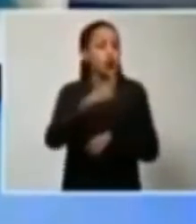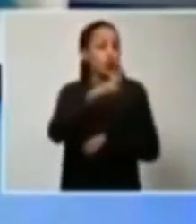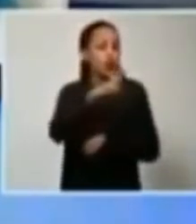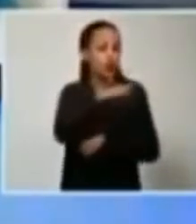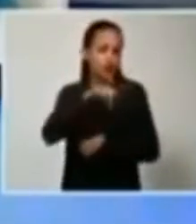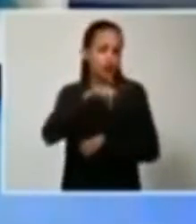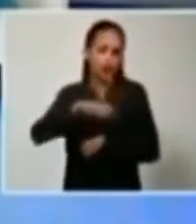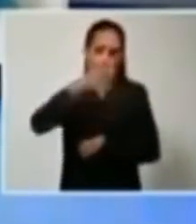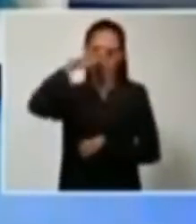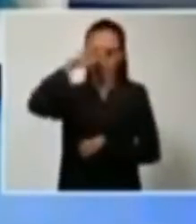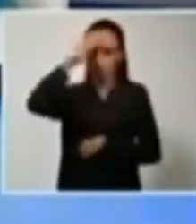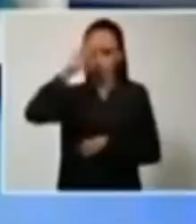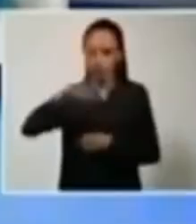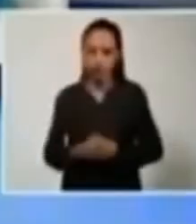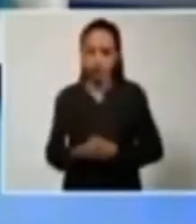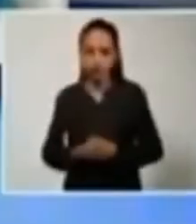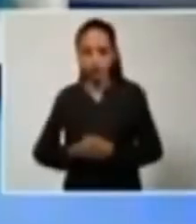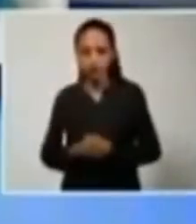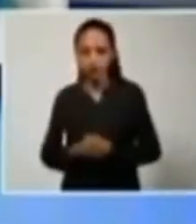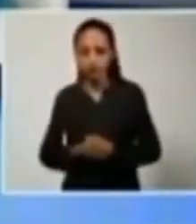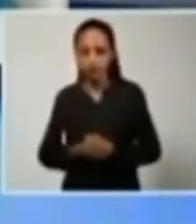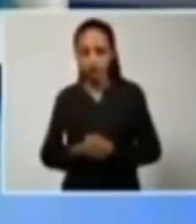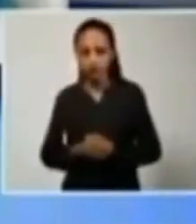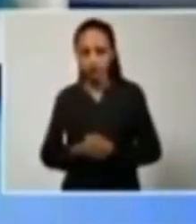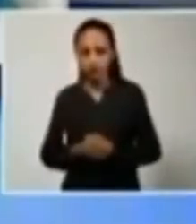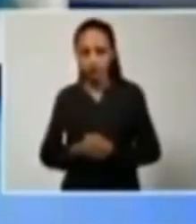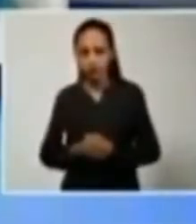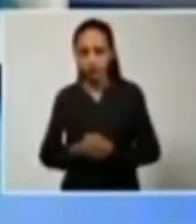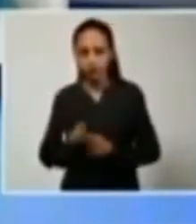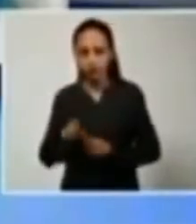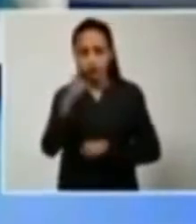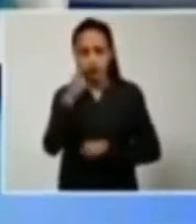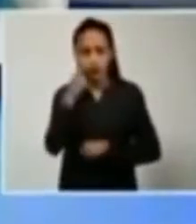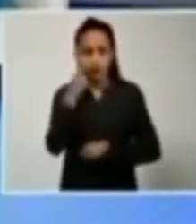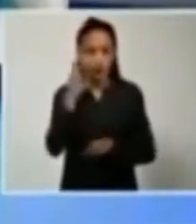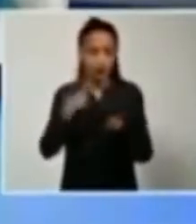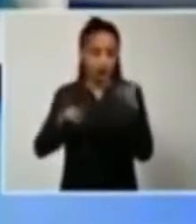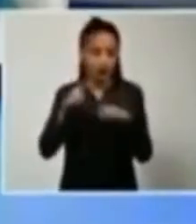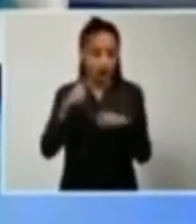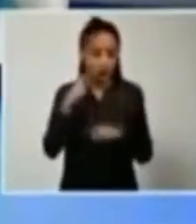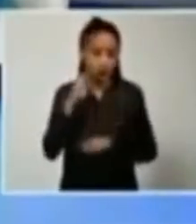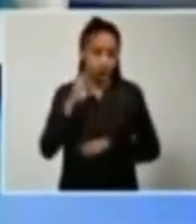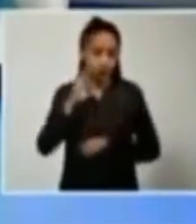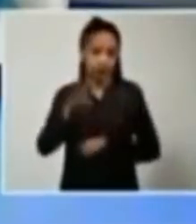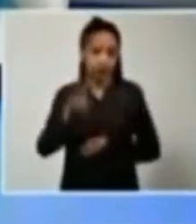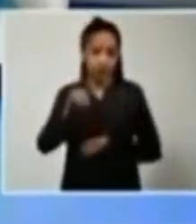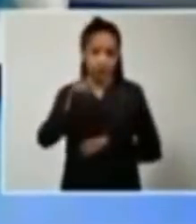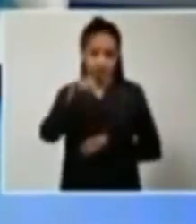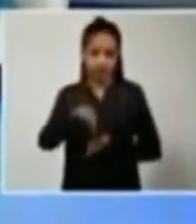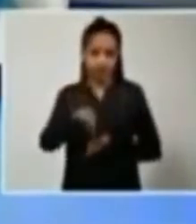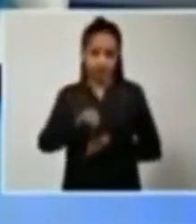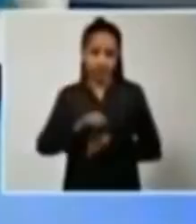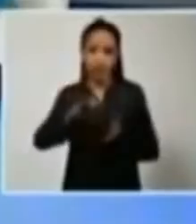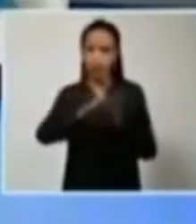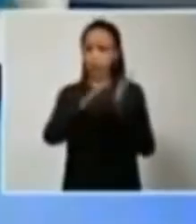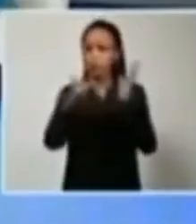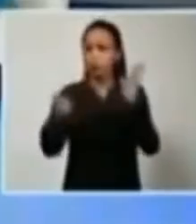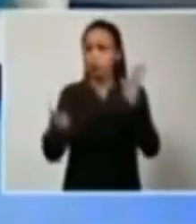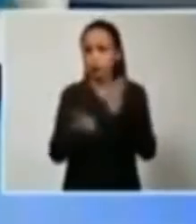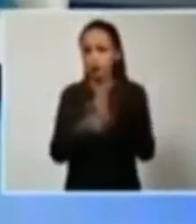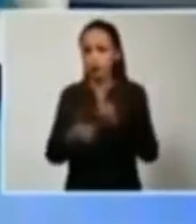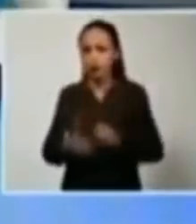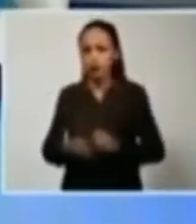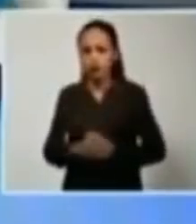país. El siguiente comentario expone parte de las provocaciones contenidas en ese proyecto, en ese engendro.